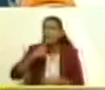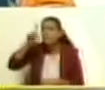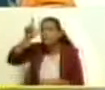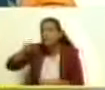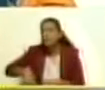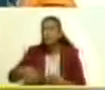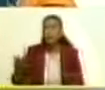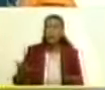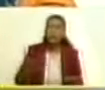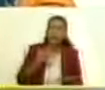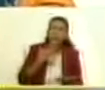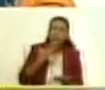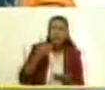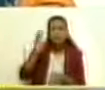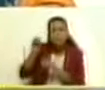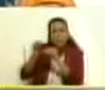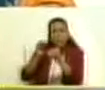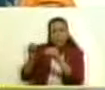Por eso yo llamo hoy,